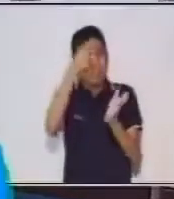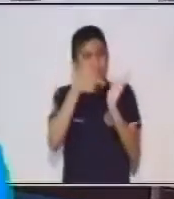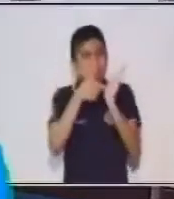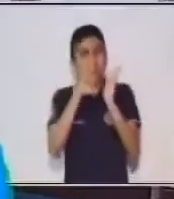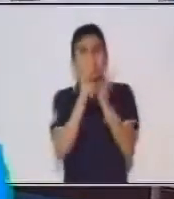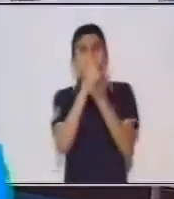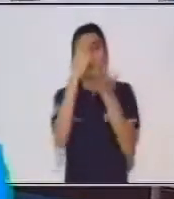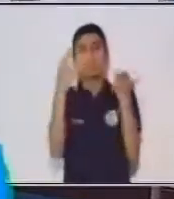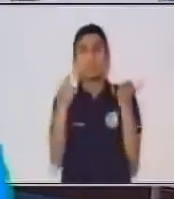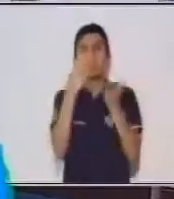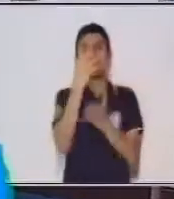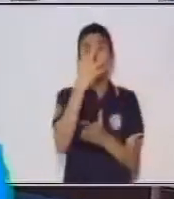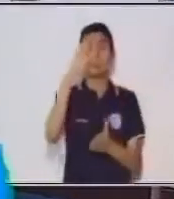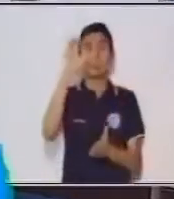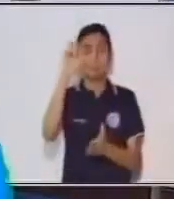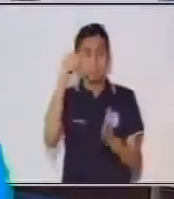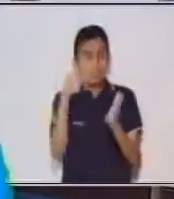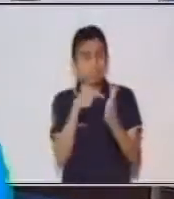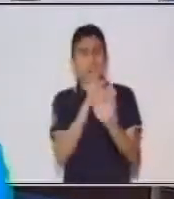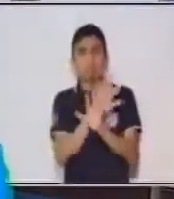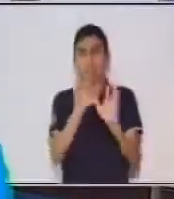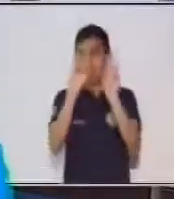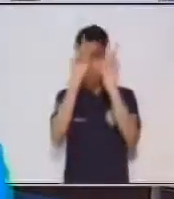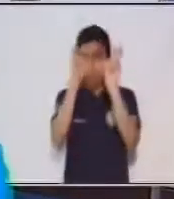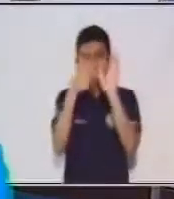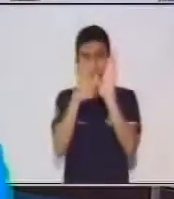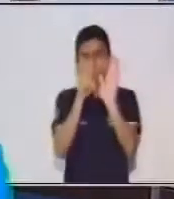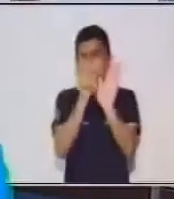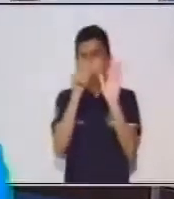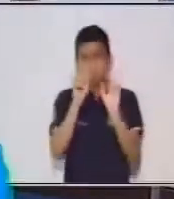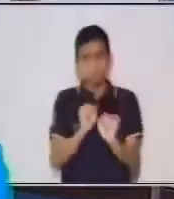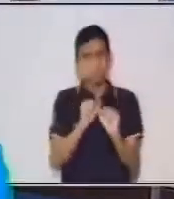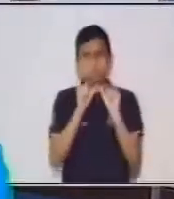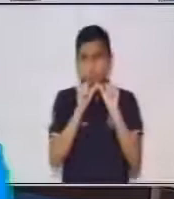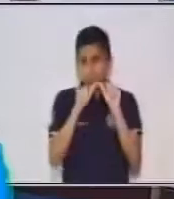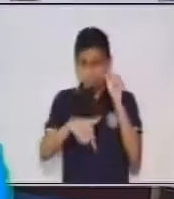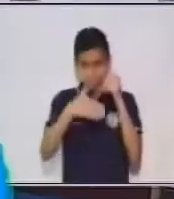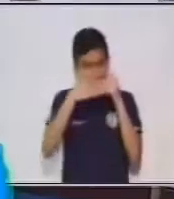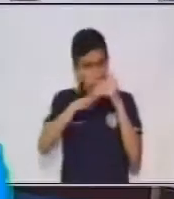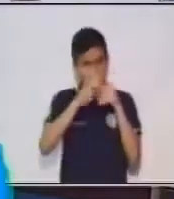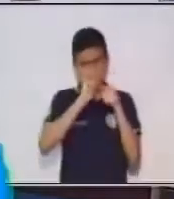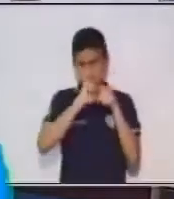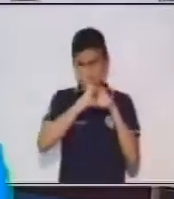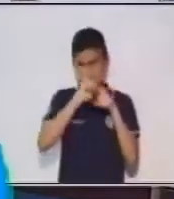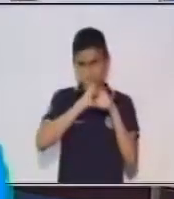en la página 40 está este tema y puedes con ella seguir practicando.